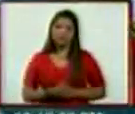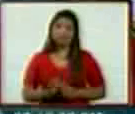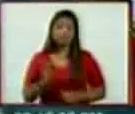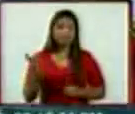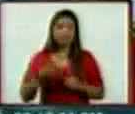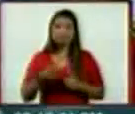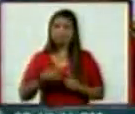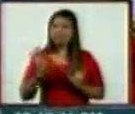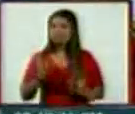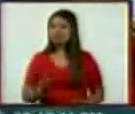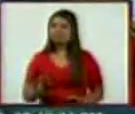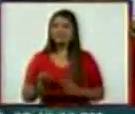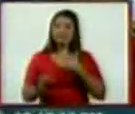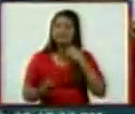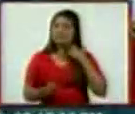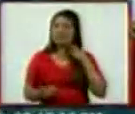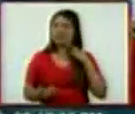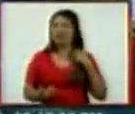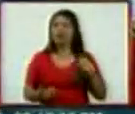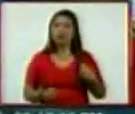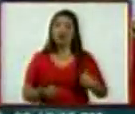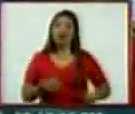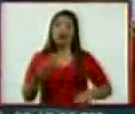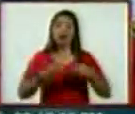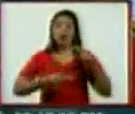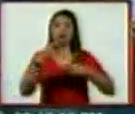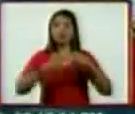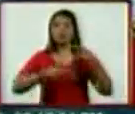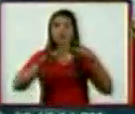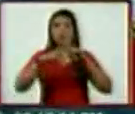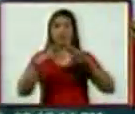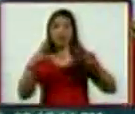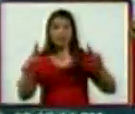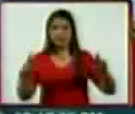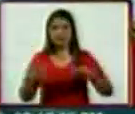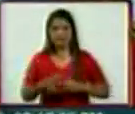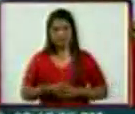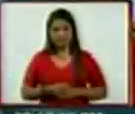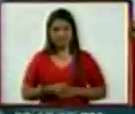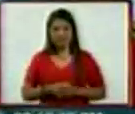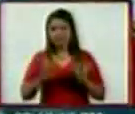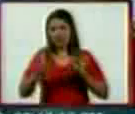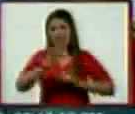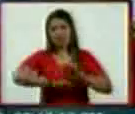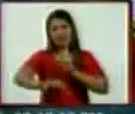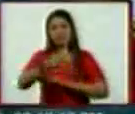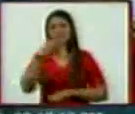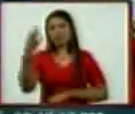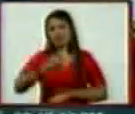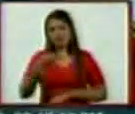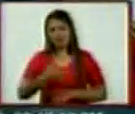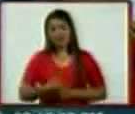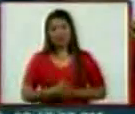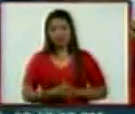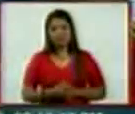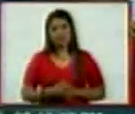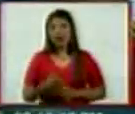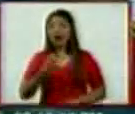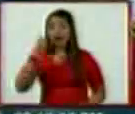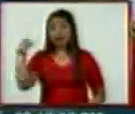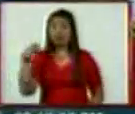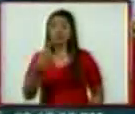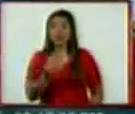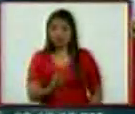un rol principal, son una vanguardia en la construcción de la paz, sobre todo en la defensa de la verdad. Como le decía yo ayer en la